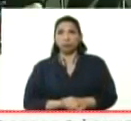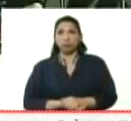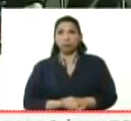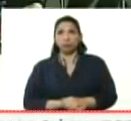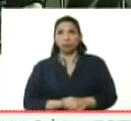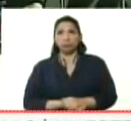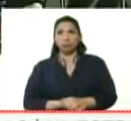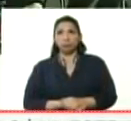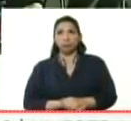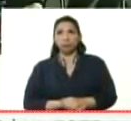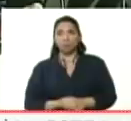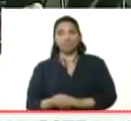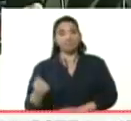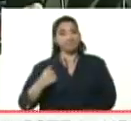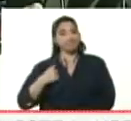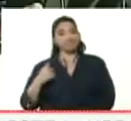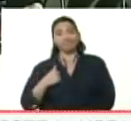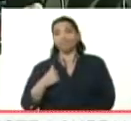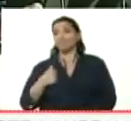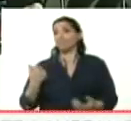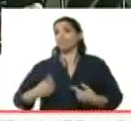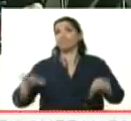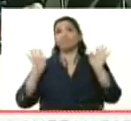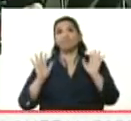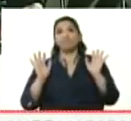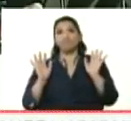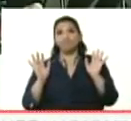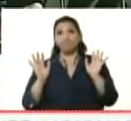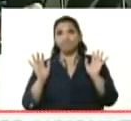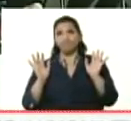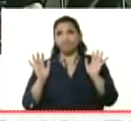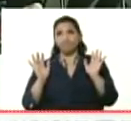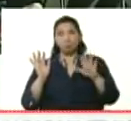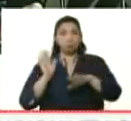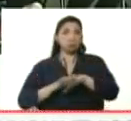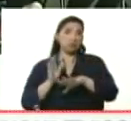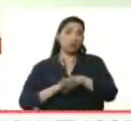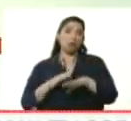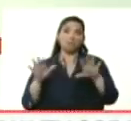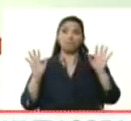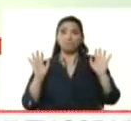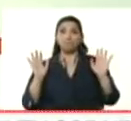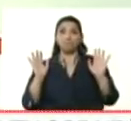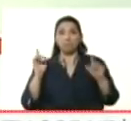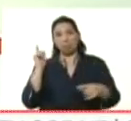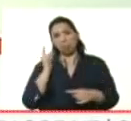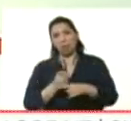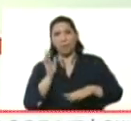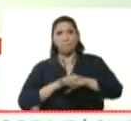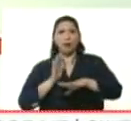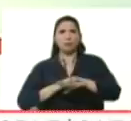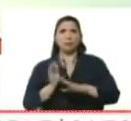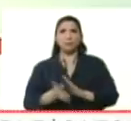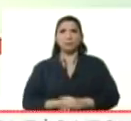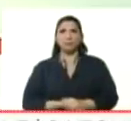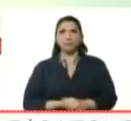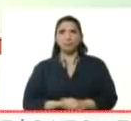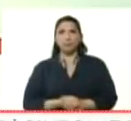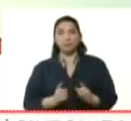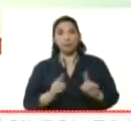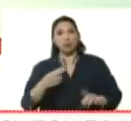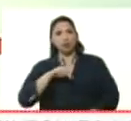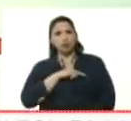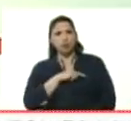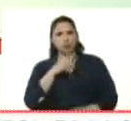que lo que sea, que sea. ¿Cómo es que dicen? Lo que haya de pasar, que pase. Pero nosotros estamos